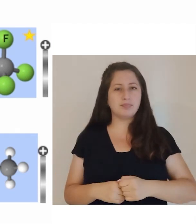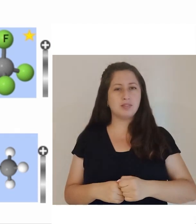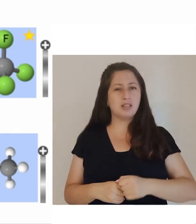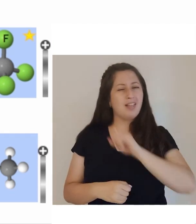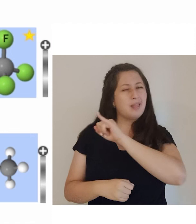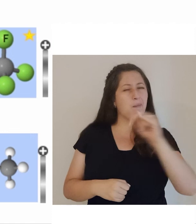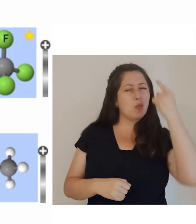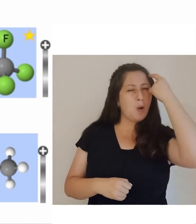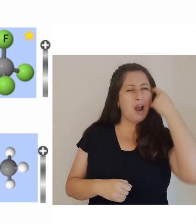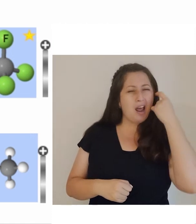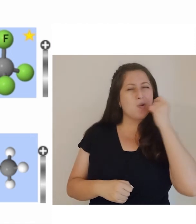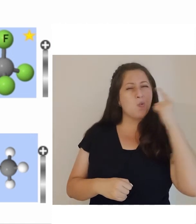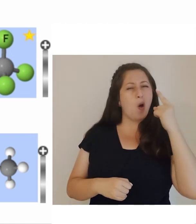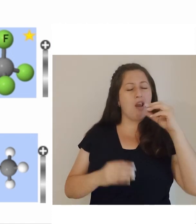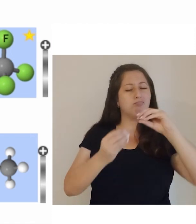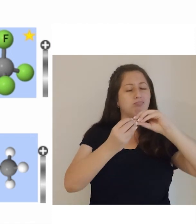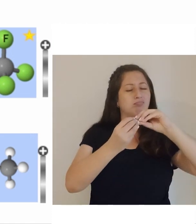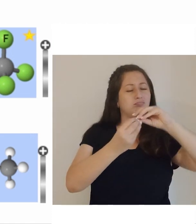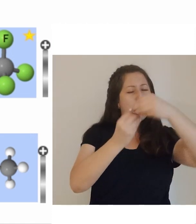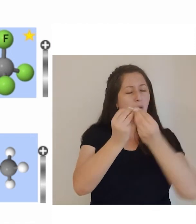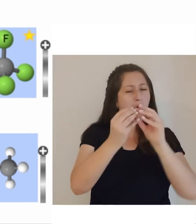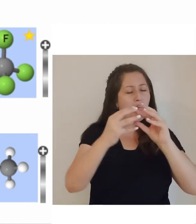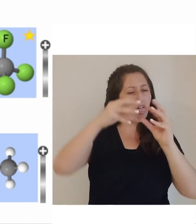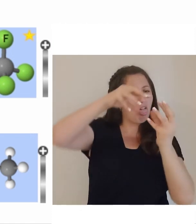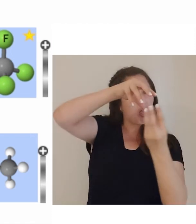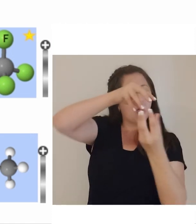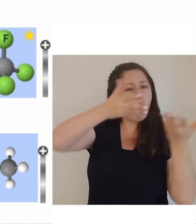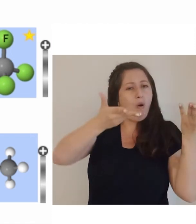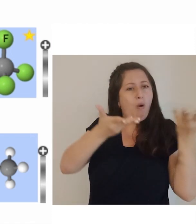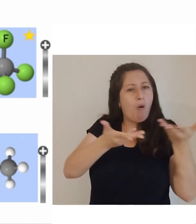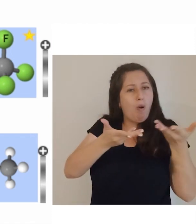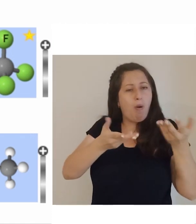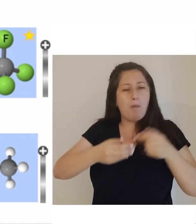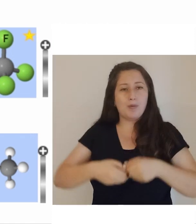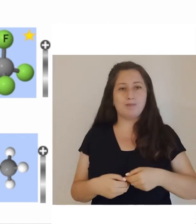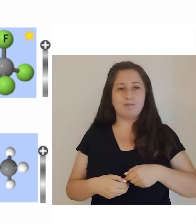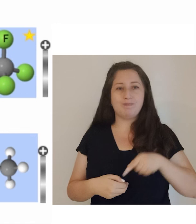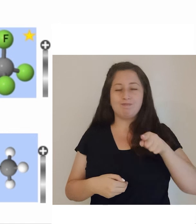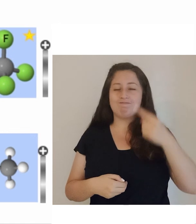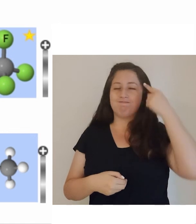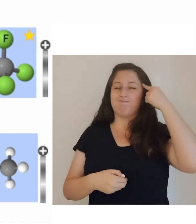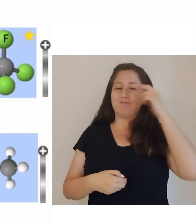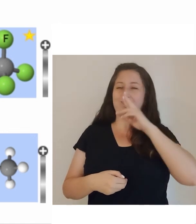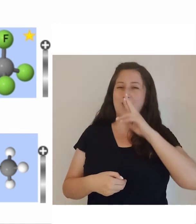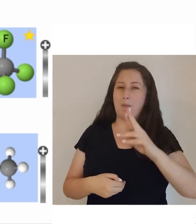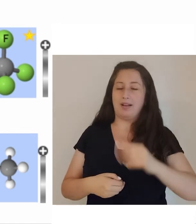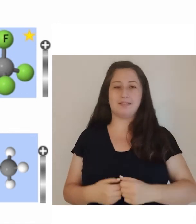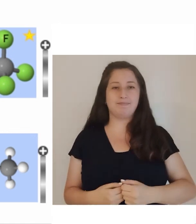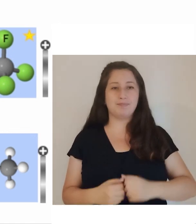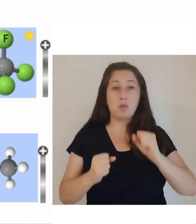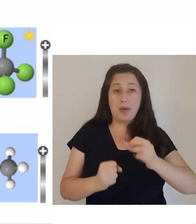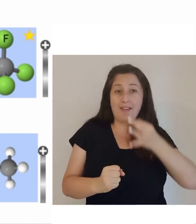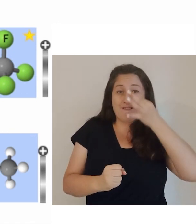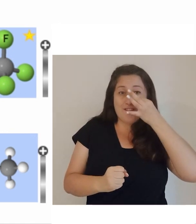las orientaciones finales más probables? Selecciona tu respuesta. Puedes fijarte en